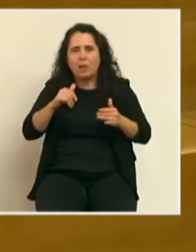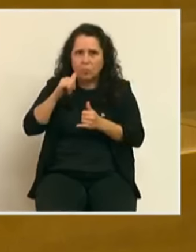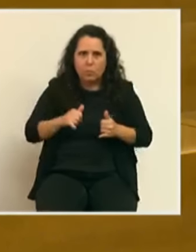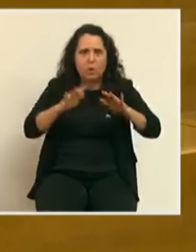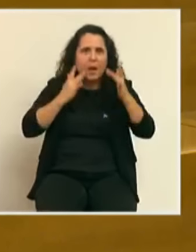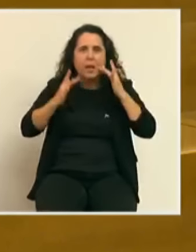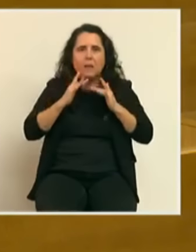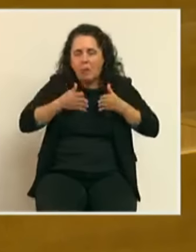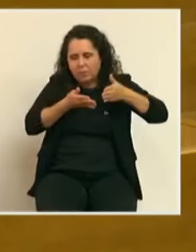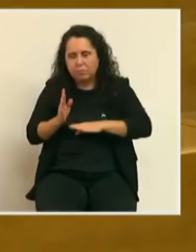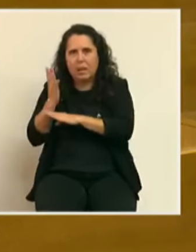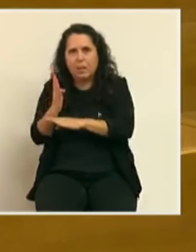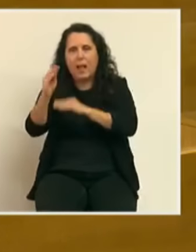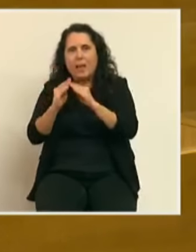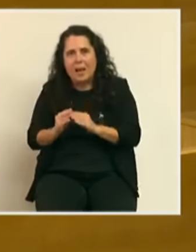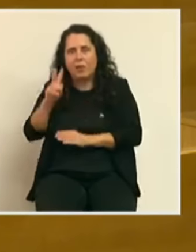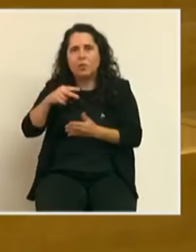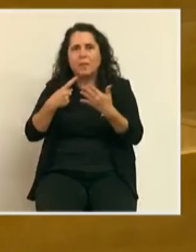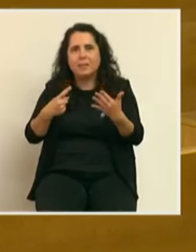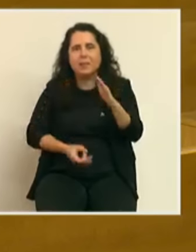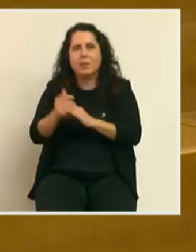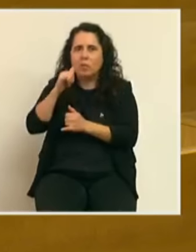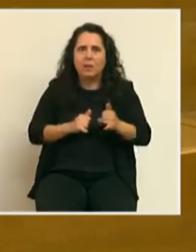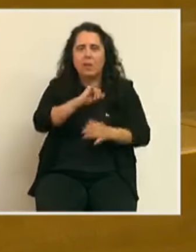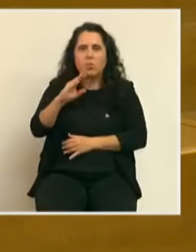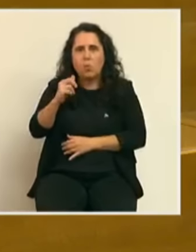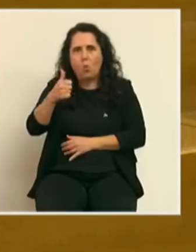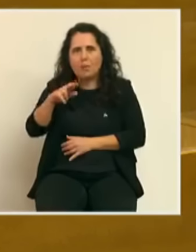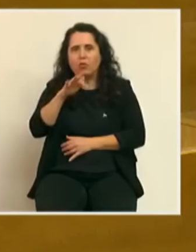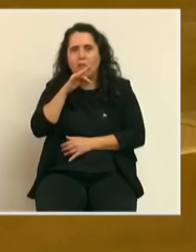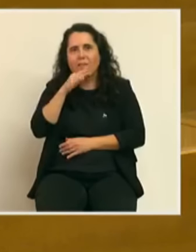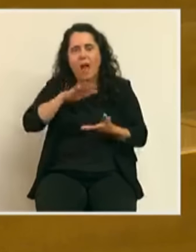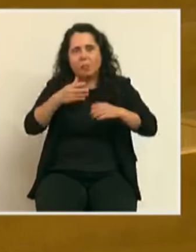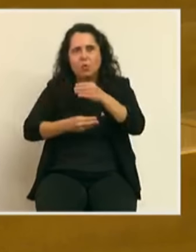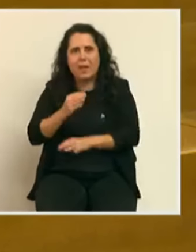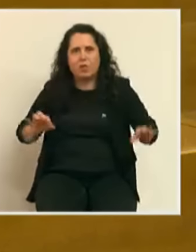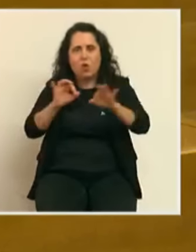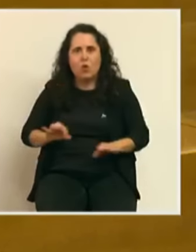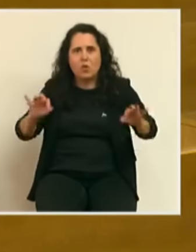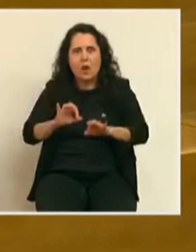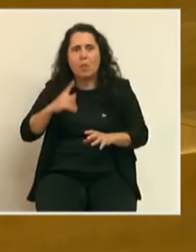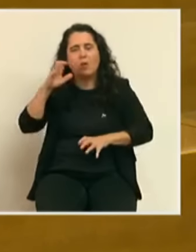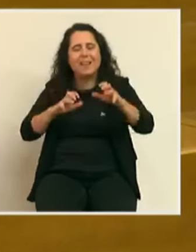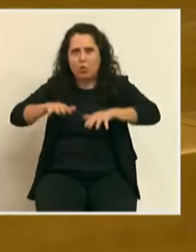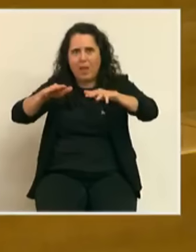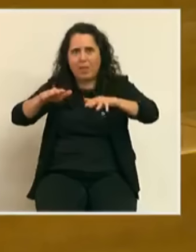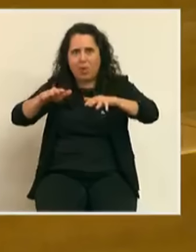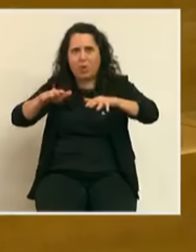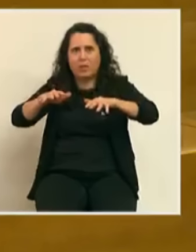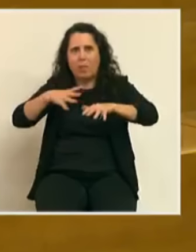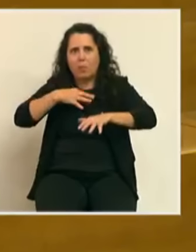Cuenca del Pollo, vertiente a la bufera, elaborado en 2006 por la Confederación Hidrográfica del Júcar y del que no se ha ejecutado ninguna actuación para paliar los graves riesgos de inundación.